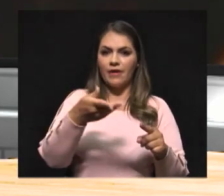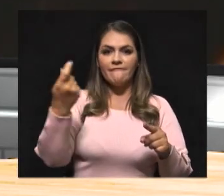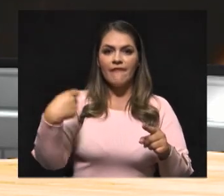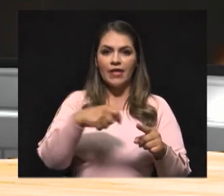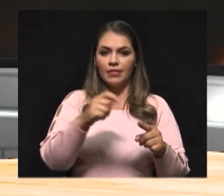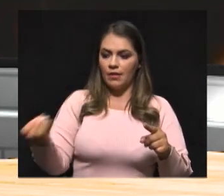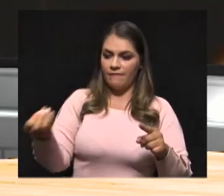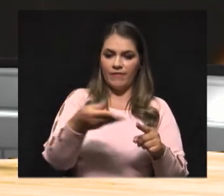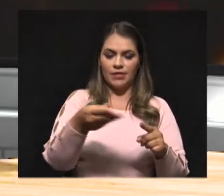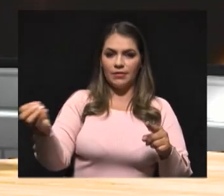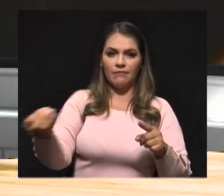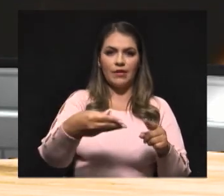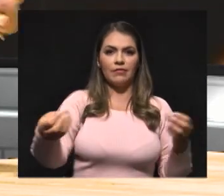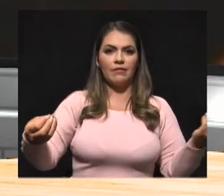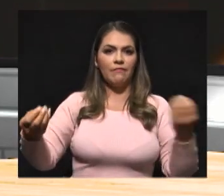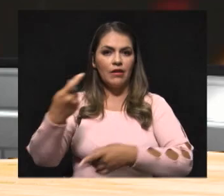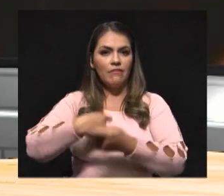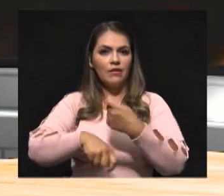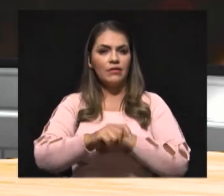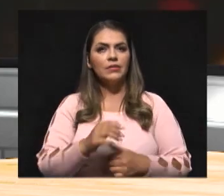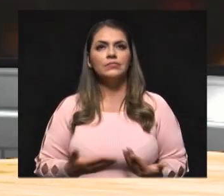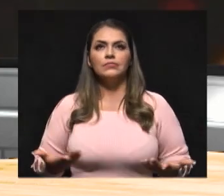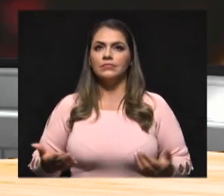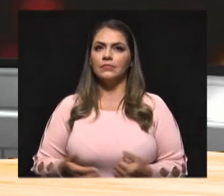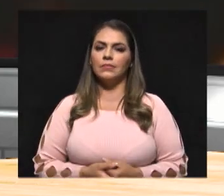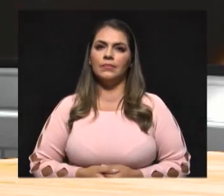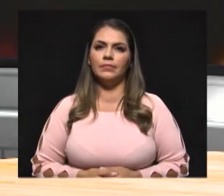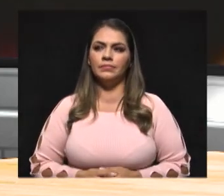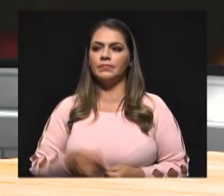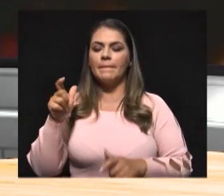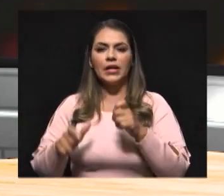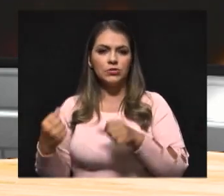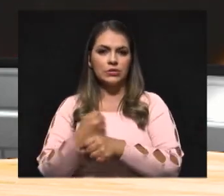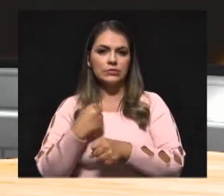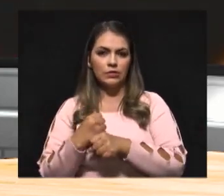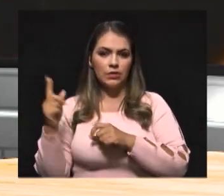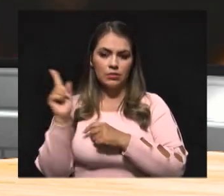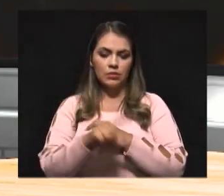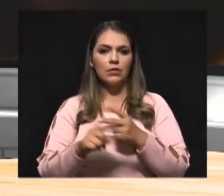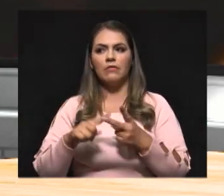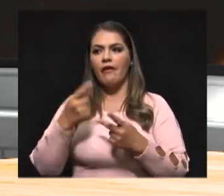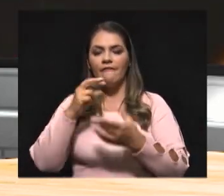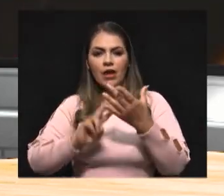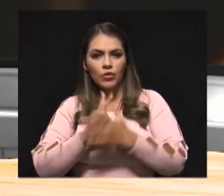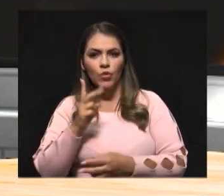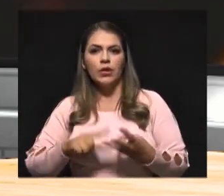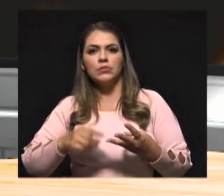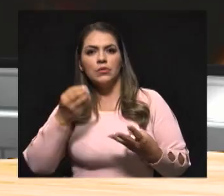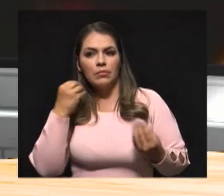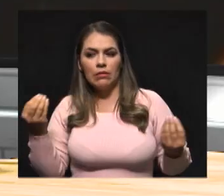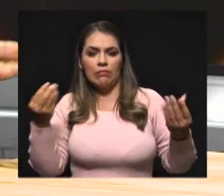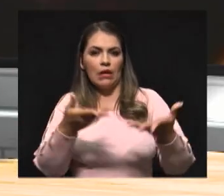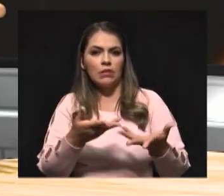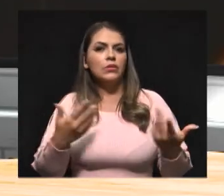ver en eso una oportunidad y convertirse en el proveedor de talento humano el proveedor de verduras del proveer de alimentos el prior de